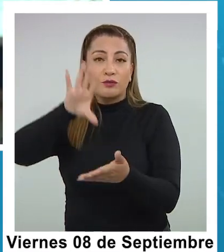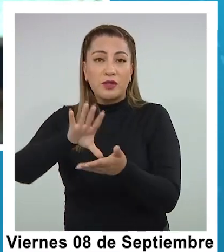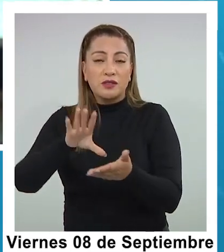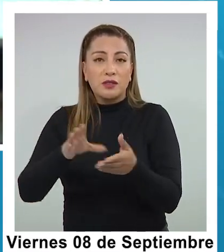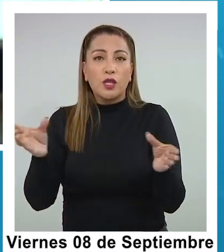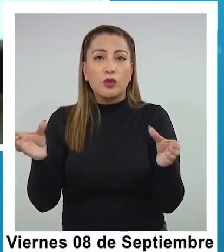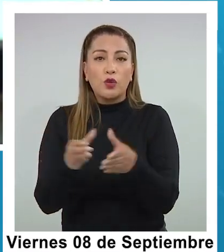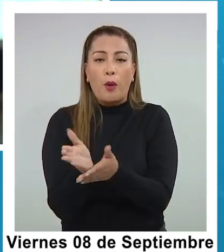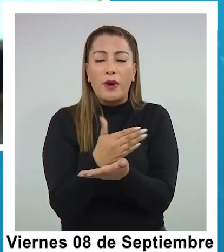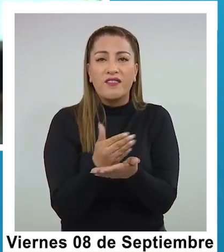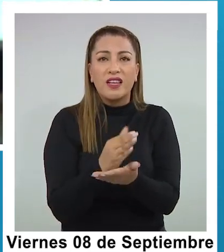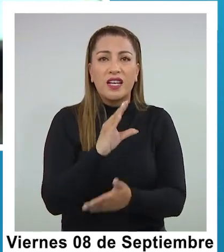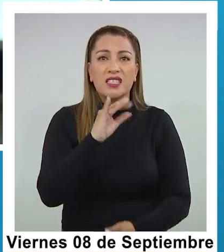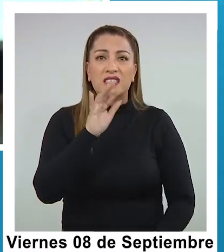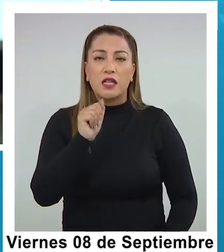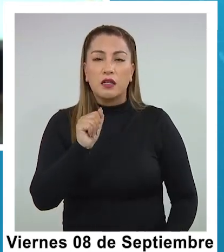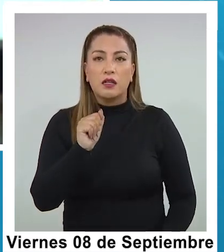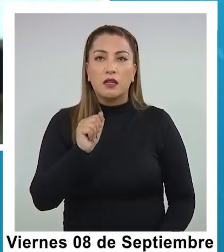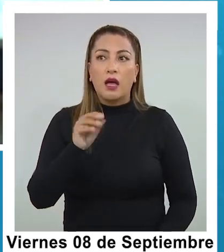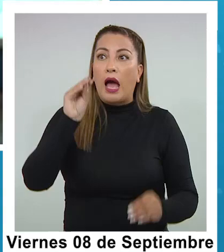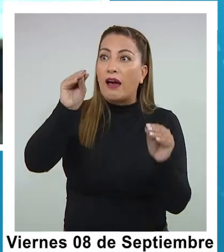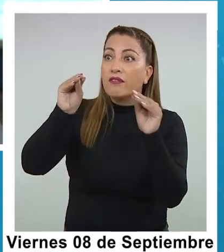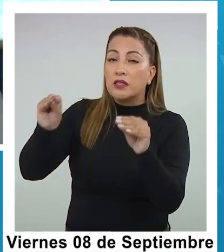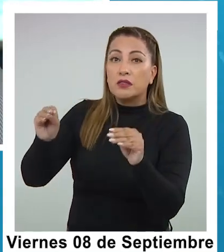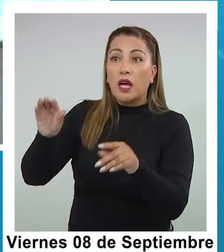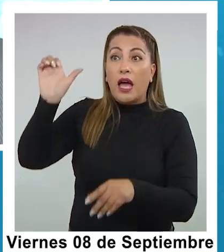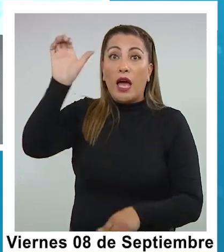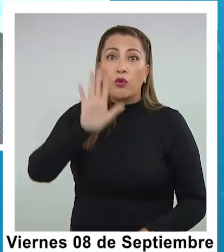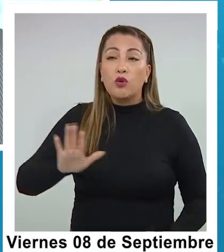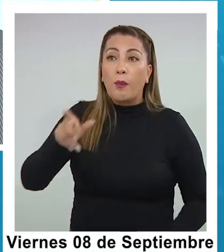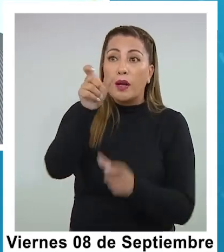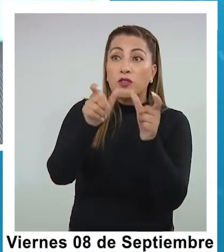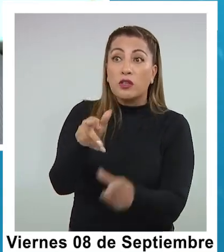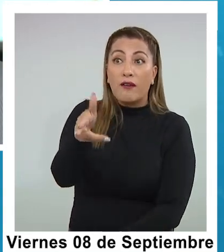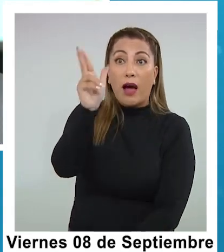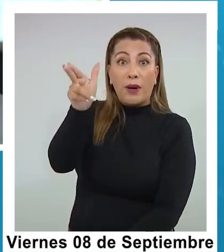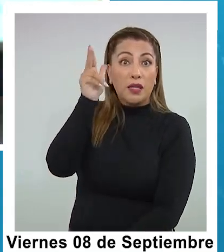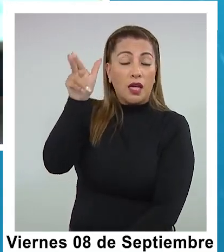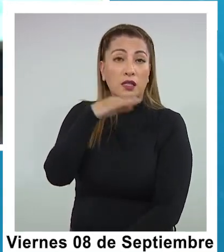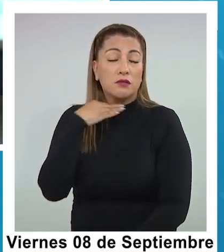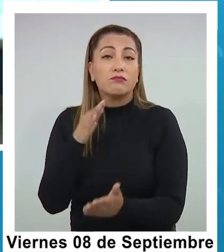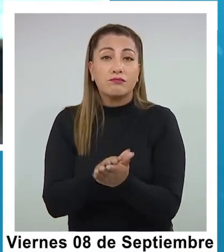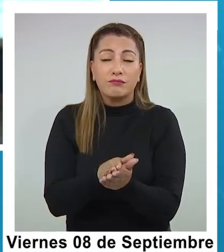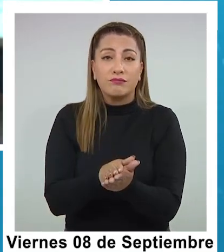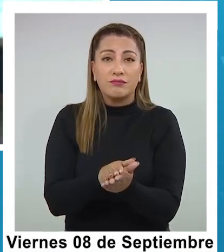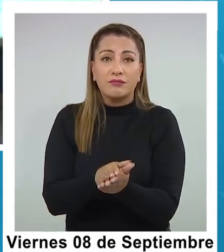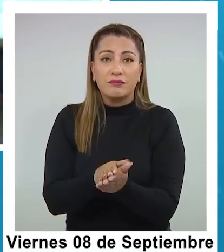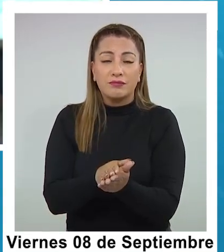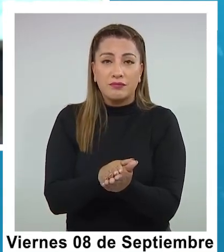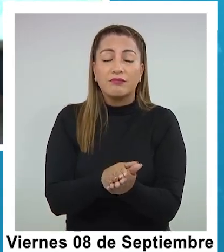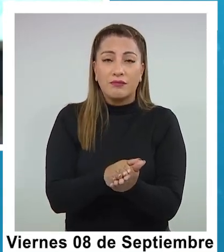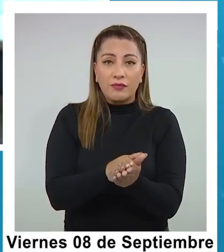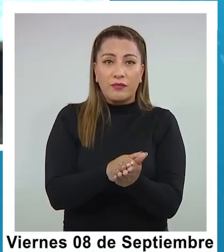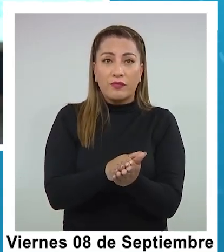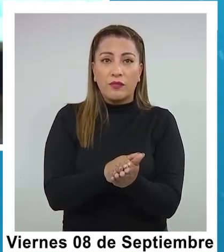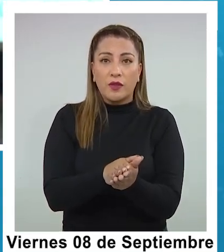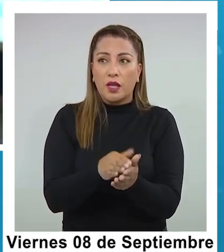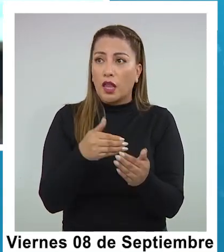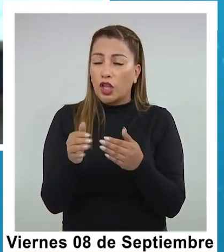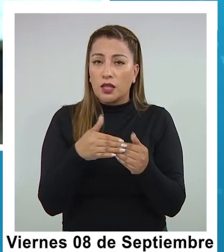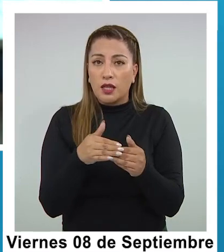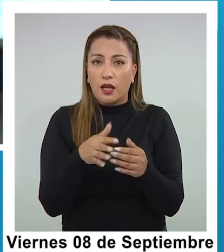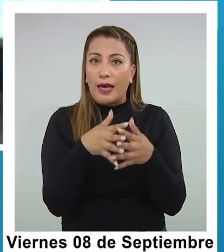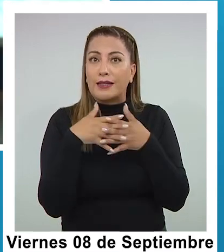Cóndor funcionando, van a ir a matar gente a Europa, ojo con... Y ellos alertaban a Europa de que iban a haber atentados en Europa y el atentado fue